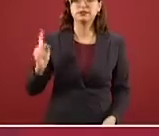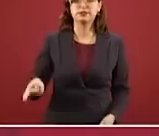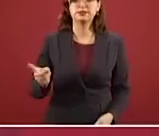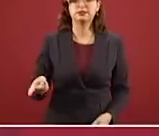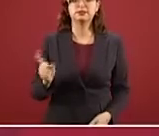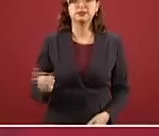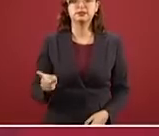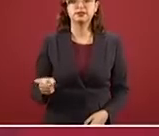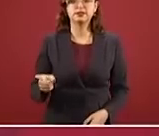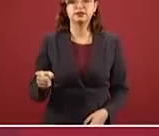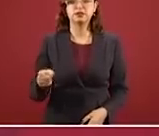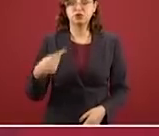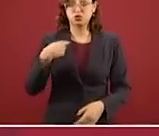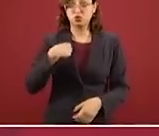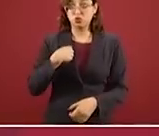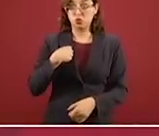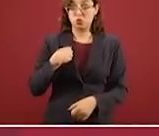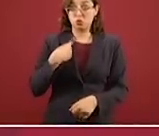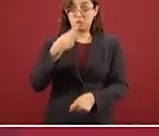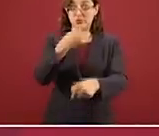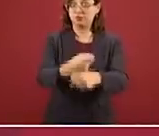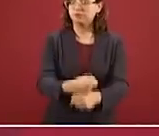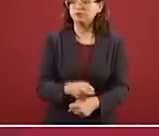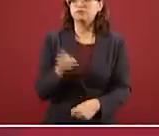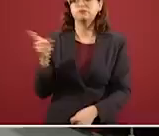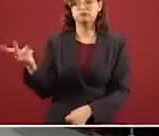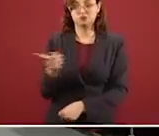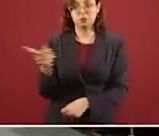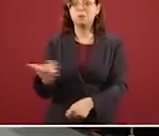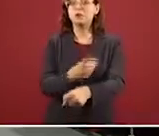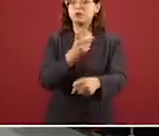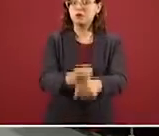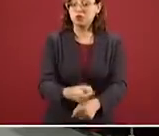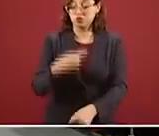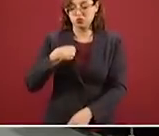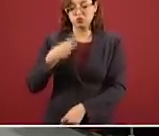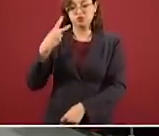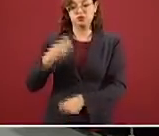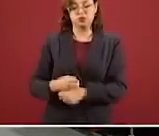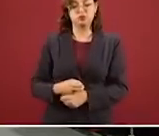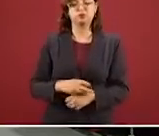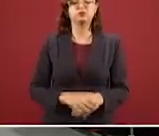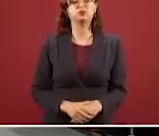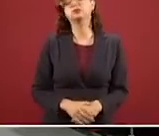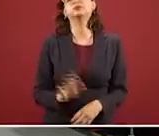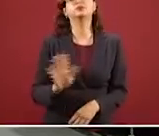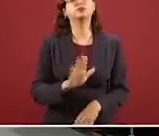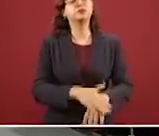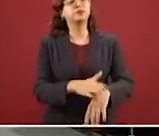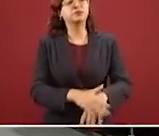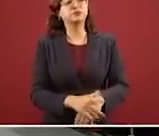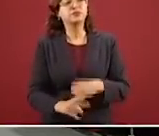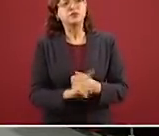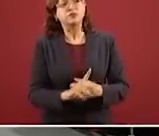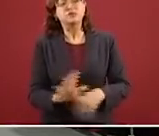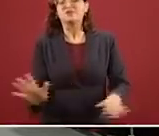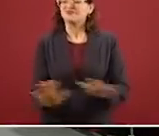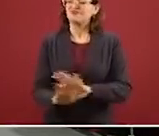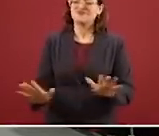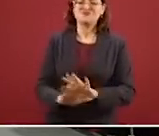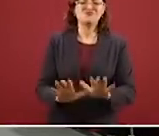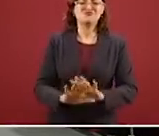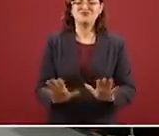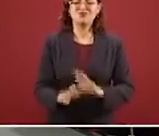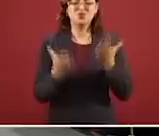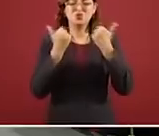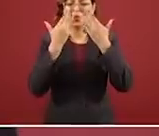que lleguen primero. ¿Pero no contempla convocar en este o en otro problema? No, no, es que no hace